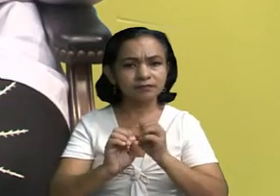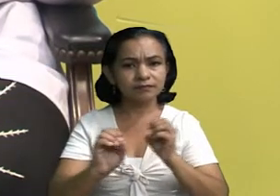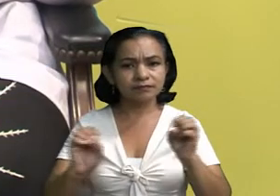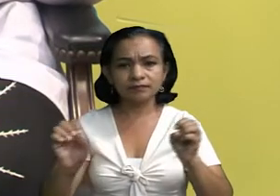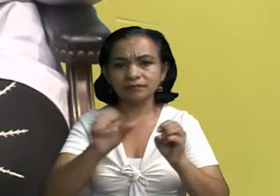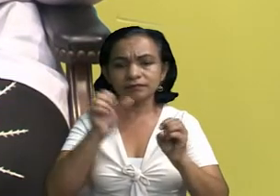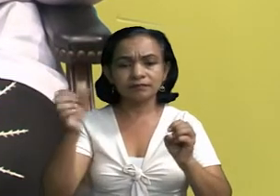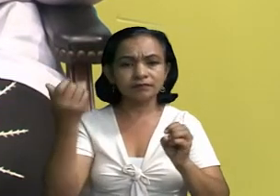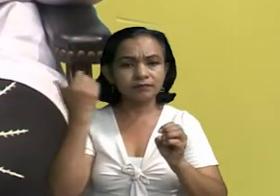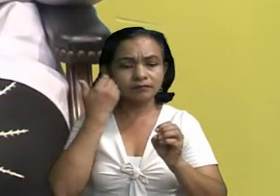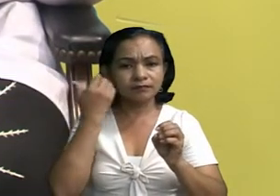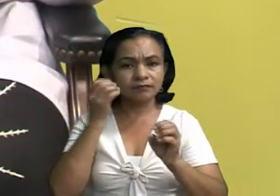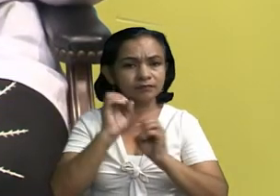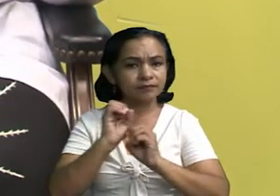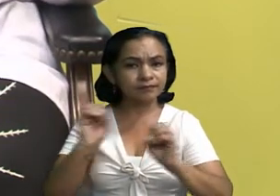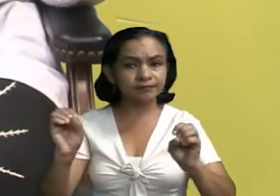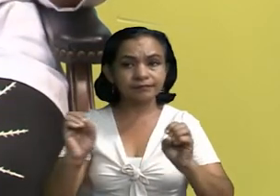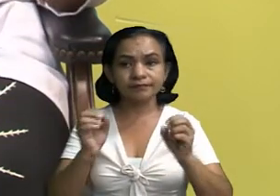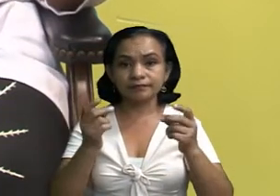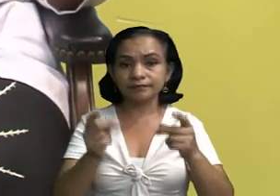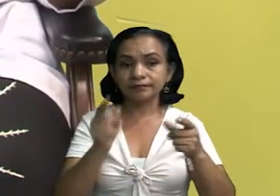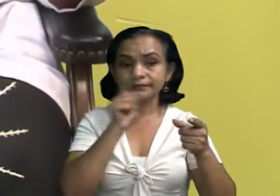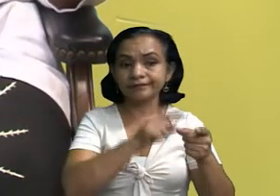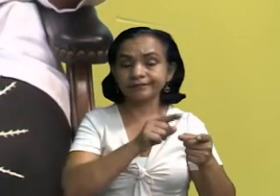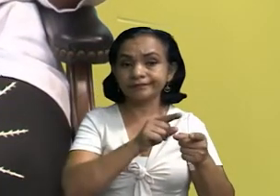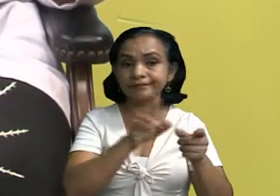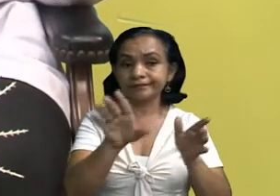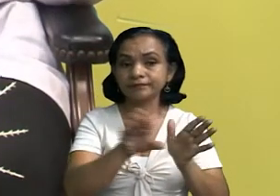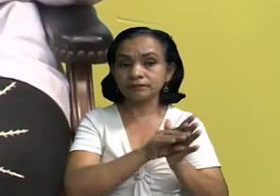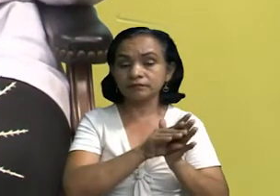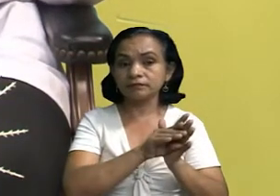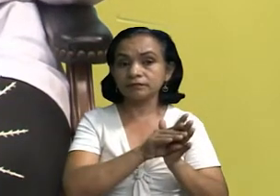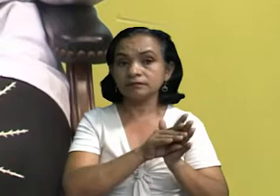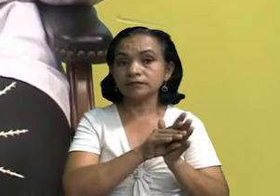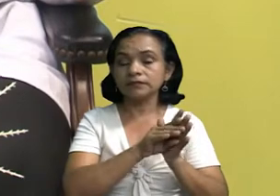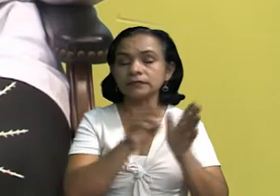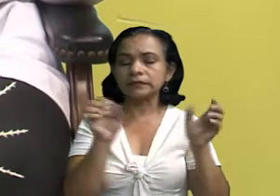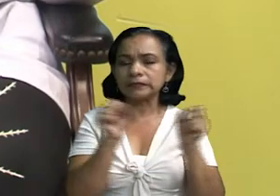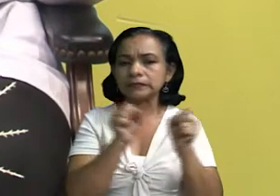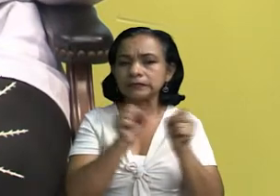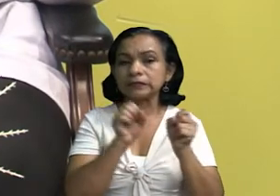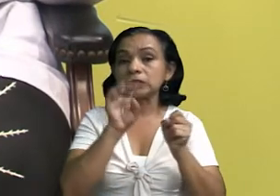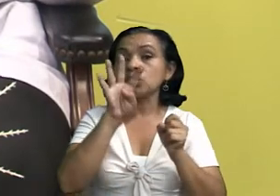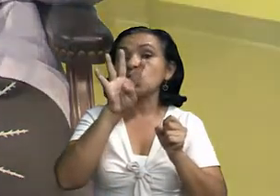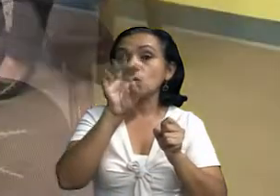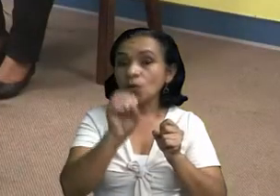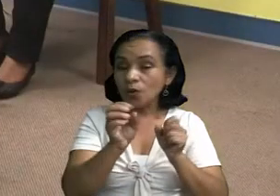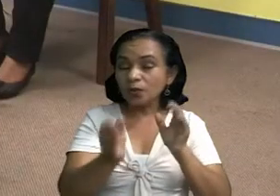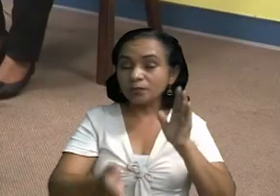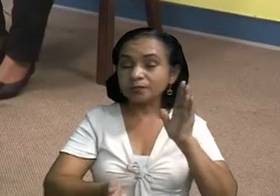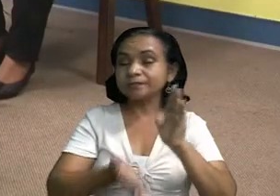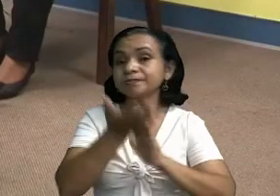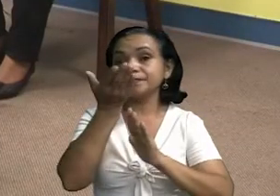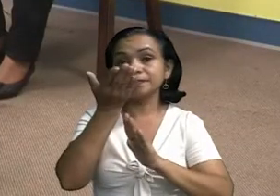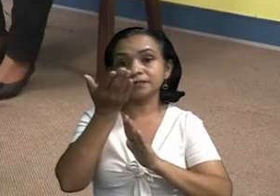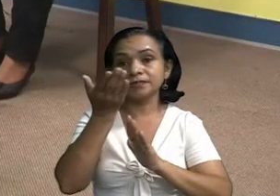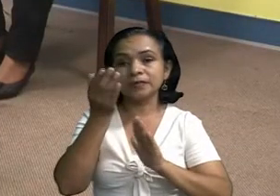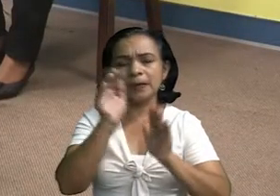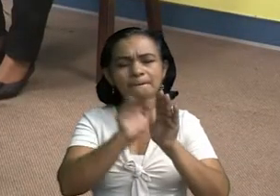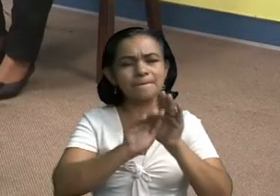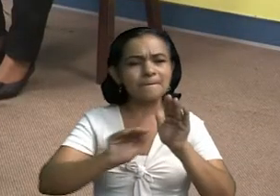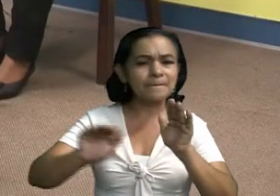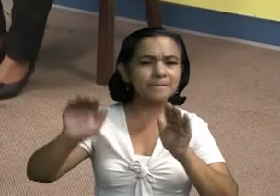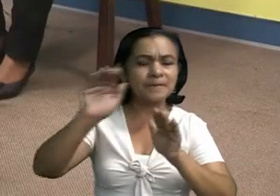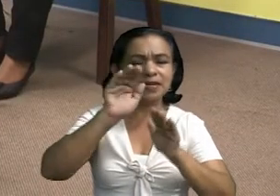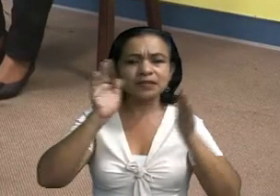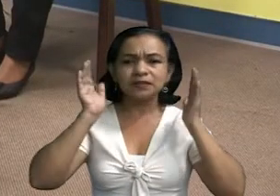otra sintomatología. Sin embargo, cuando es de origen bacteriana, la fiebre puede llegar hasta 40. Hay más síntomas